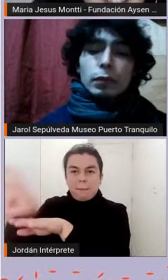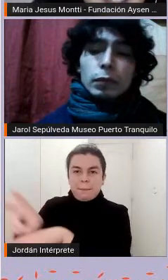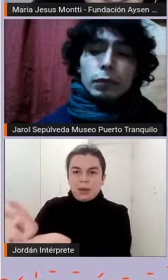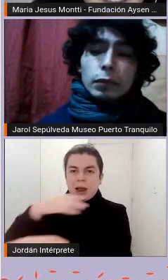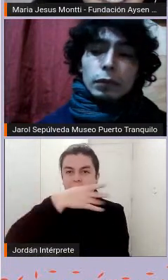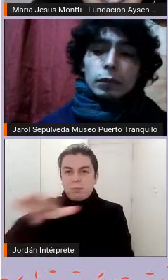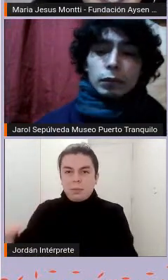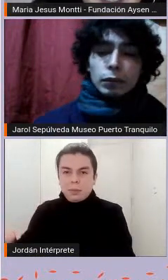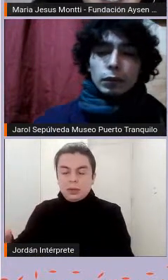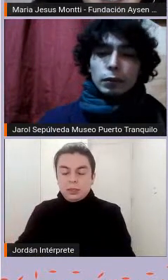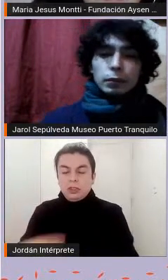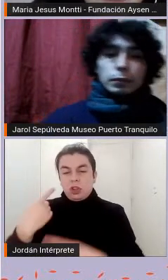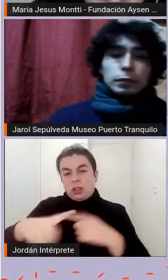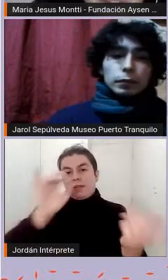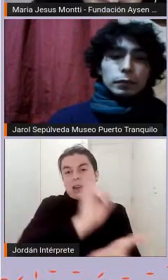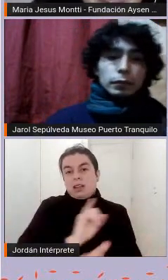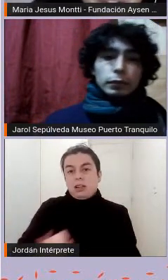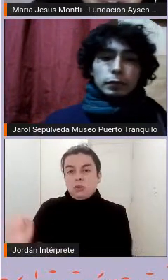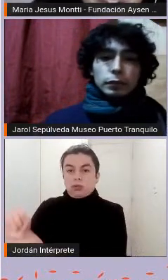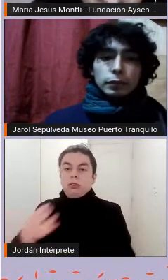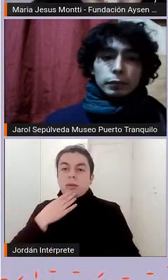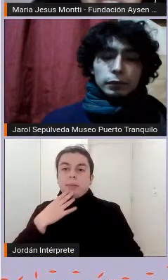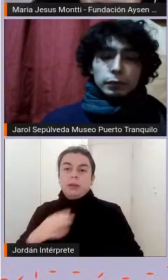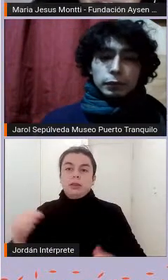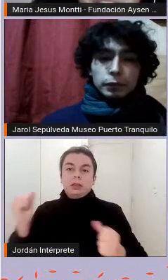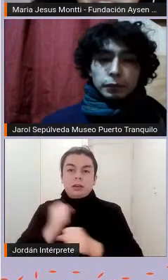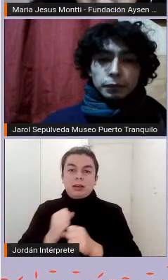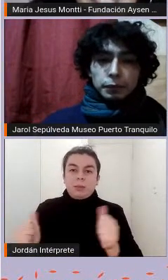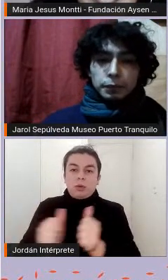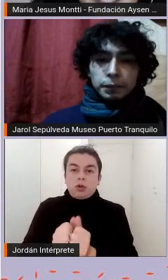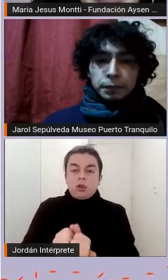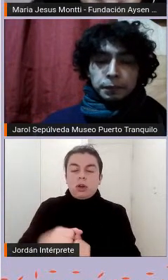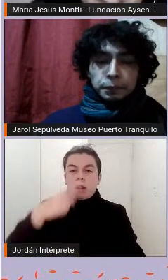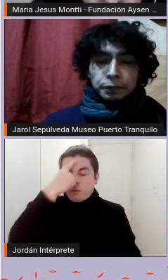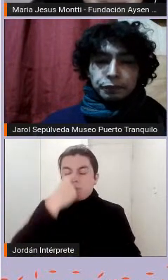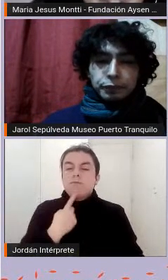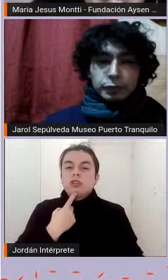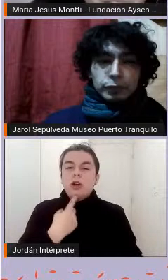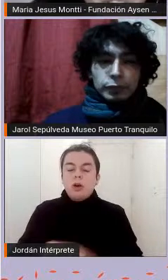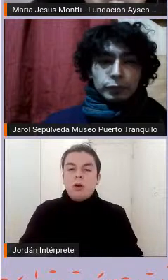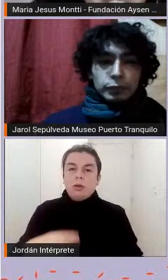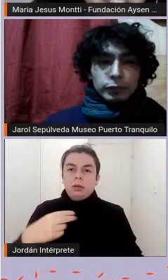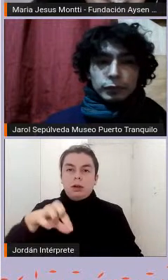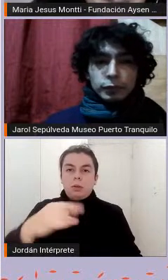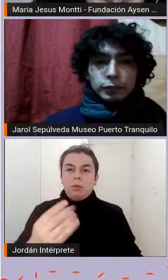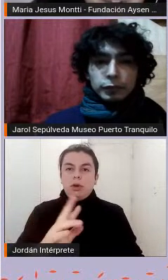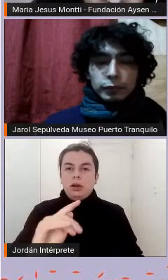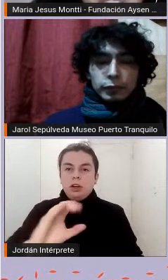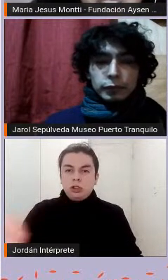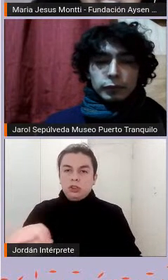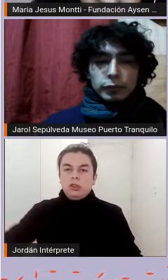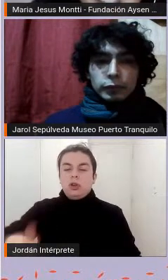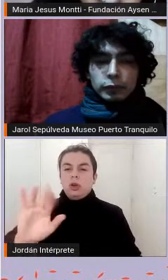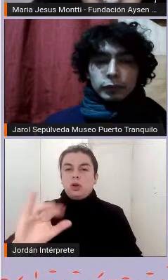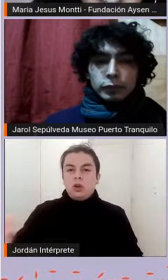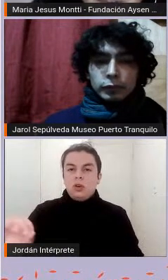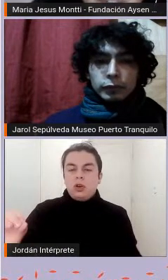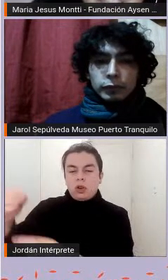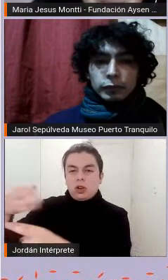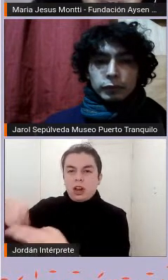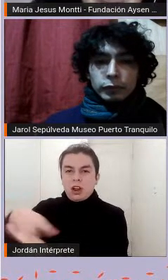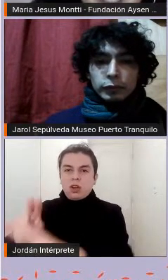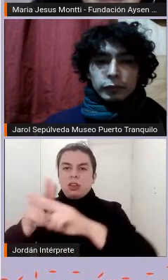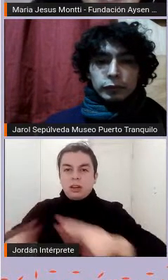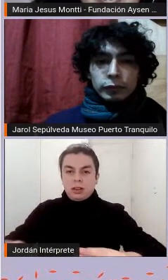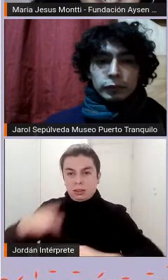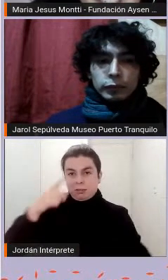una de ellas es el Museo de Puerto Río Tranquilo, que está representado por Harold y que en el fondo nos liga a todo